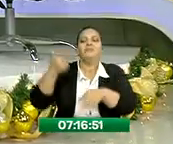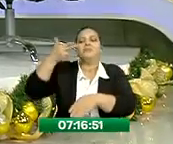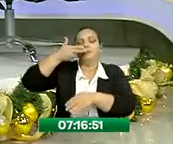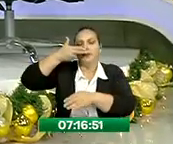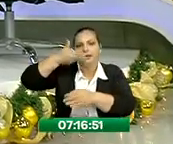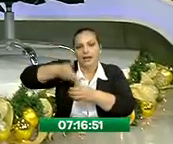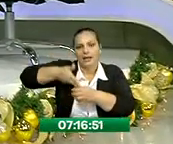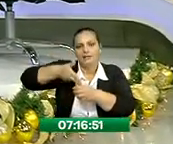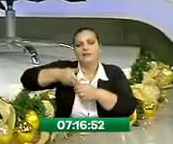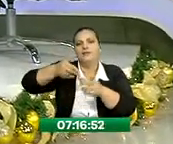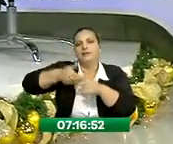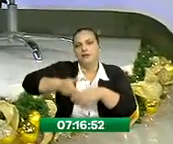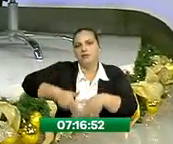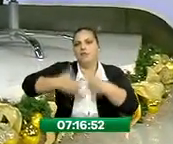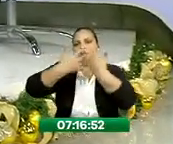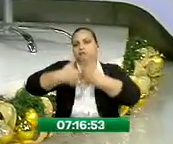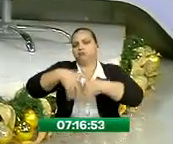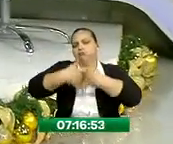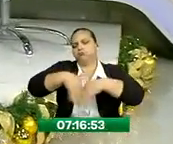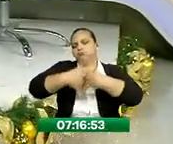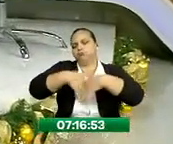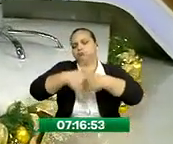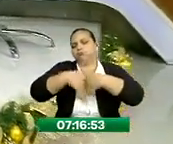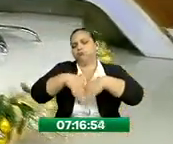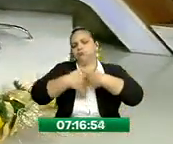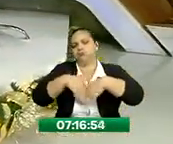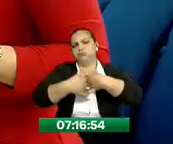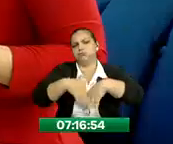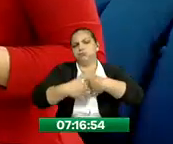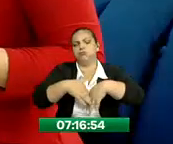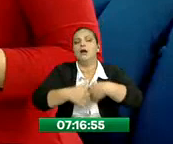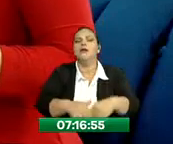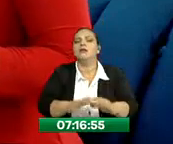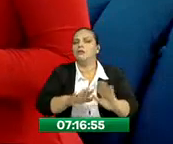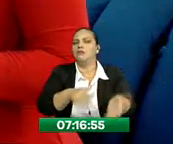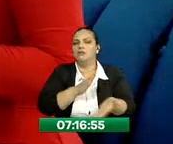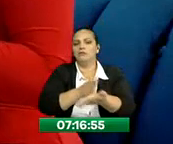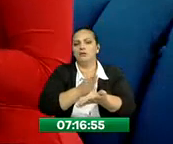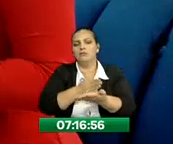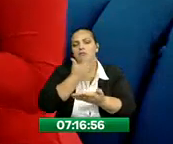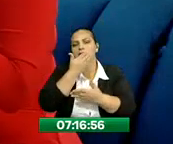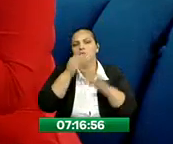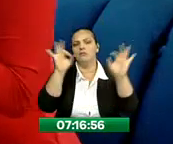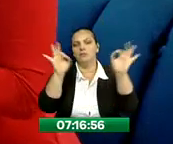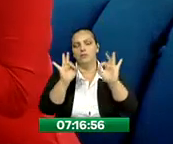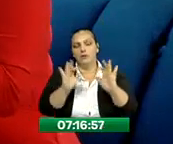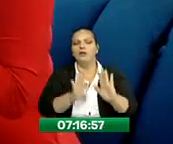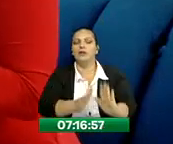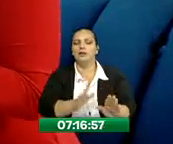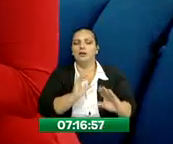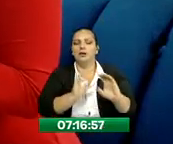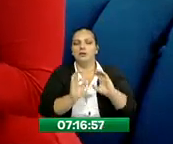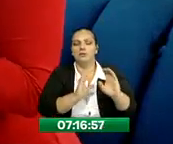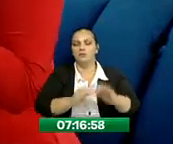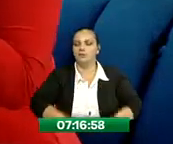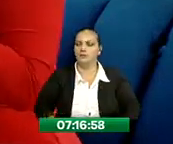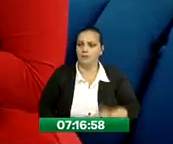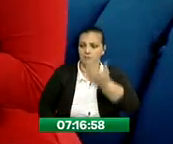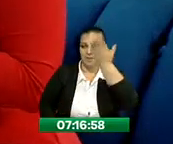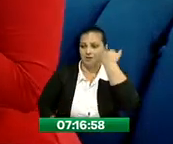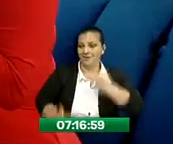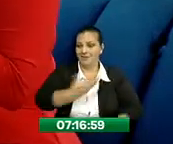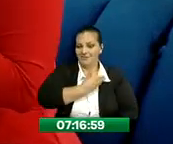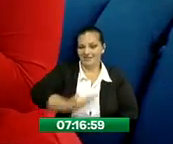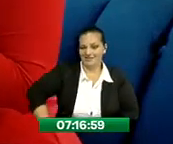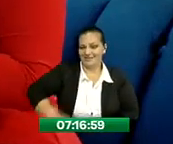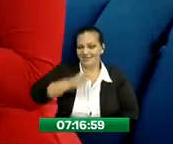¿cómo entender, ministro, que en un país en donde en el gobierno anterior se construyeron 8 centrales hidroeléctricas,